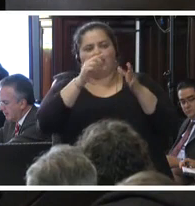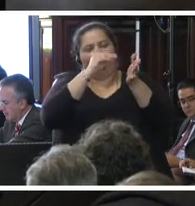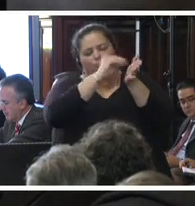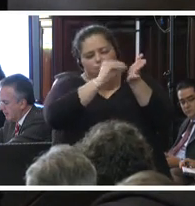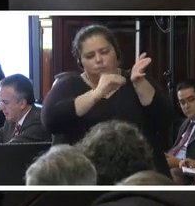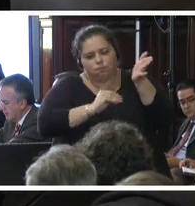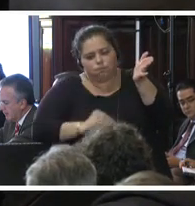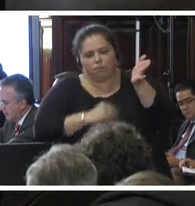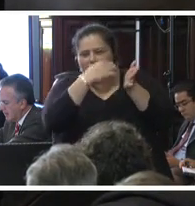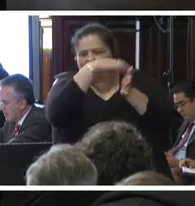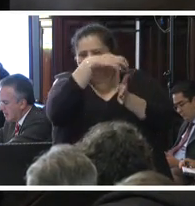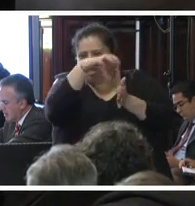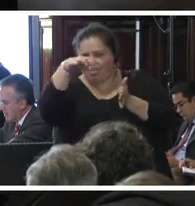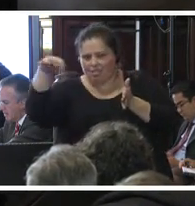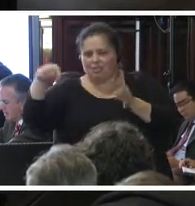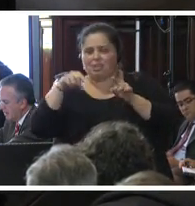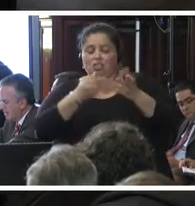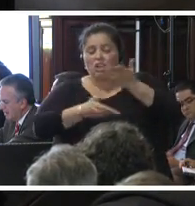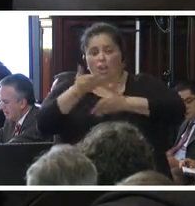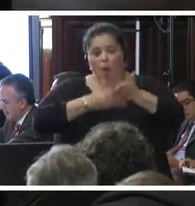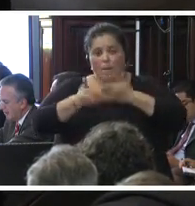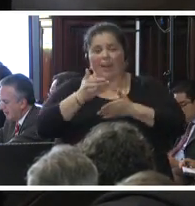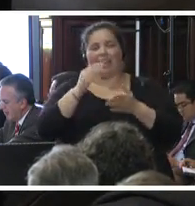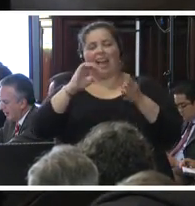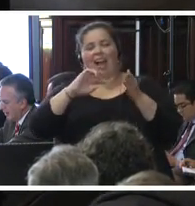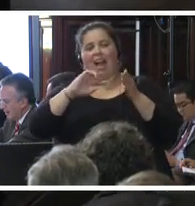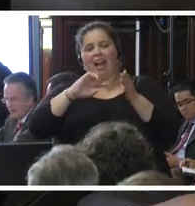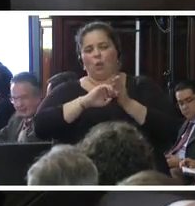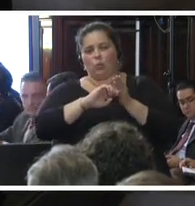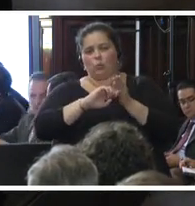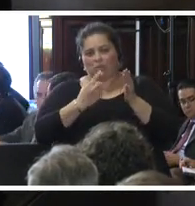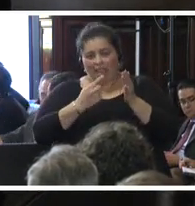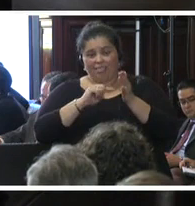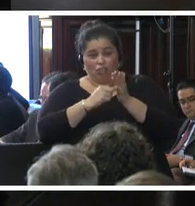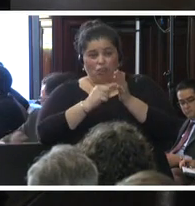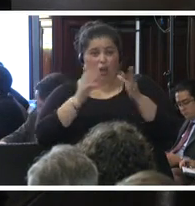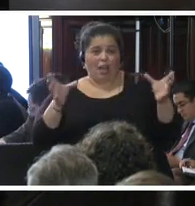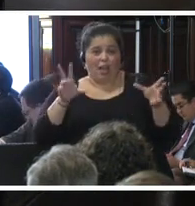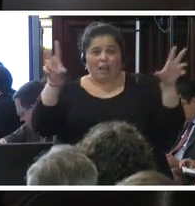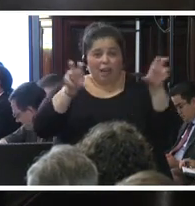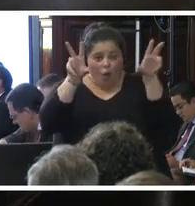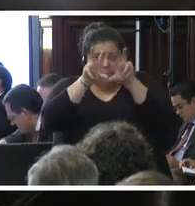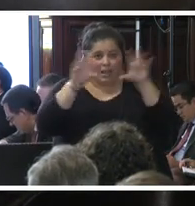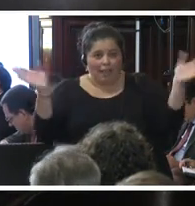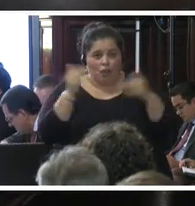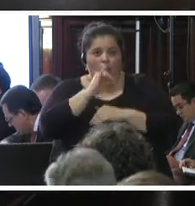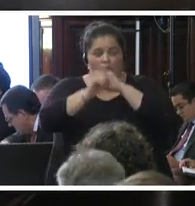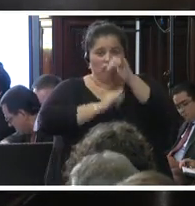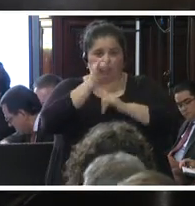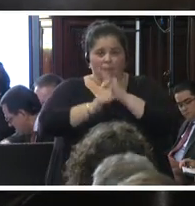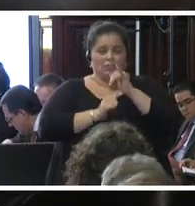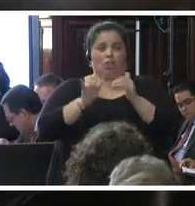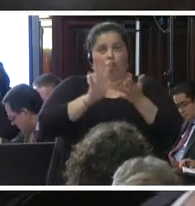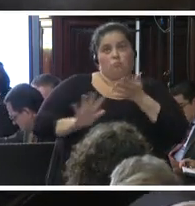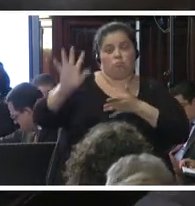información, la cual se comparte al CENAPI, a un centro que lo recopila a nivel federal, y que, bueno, esta información